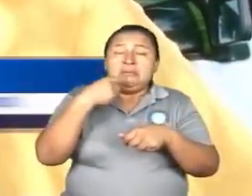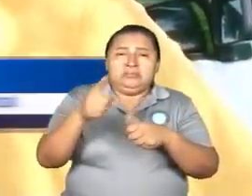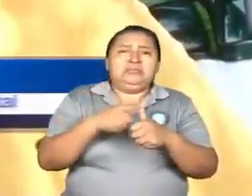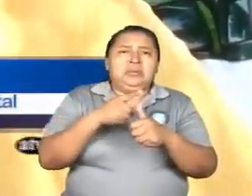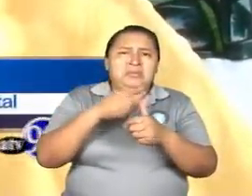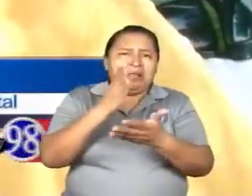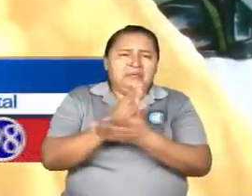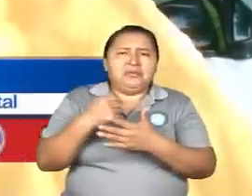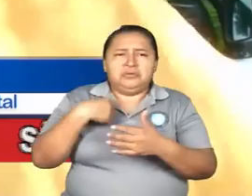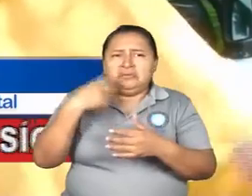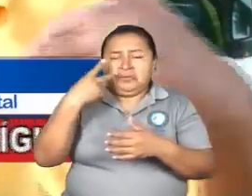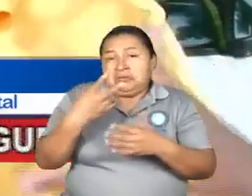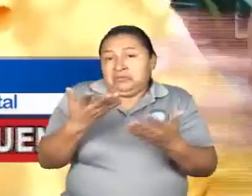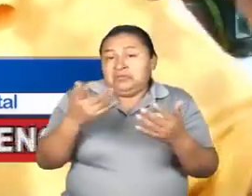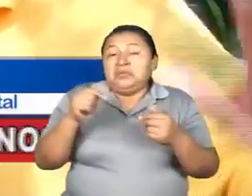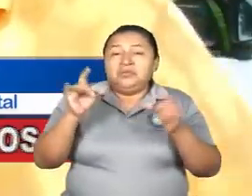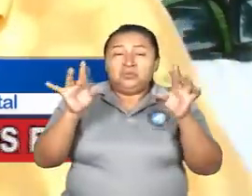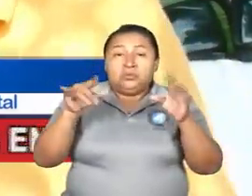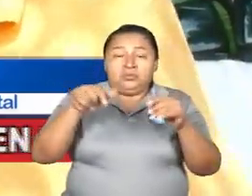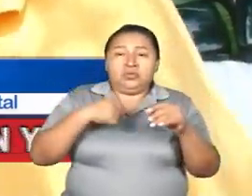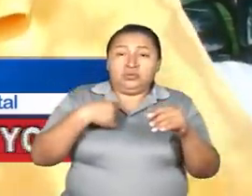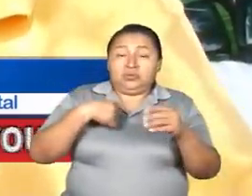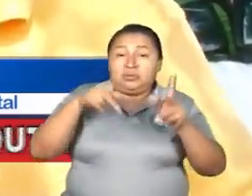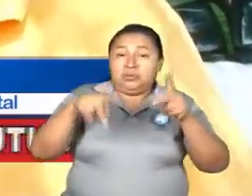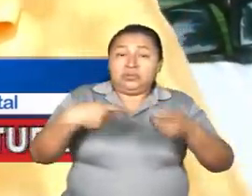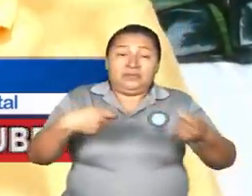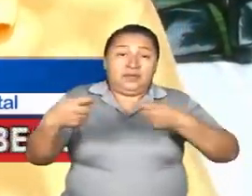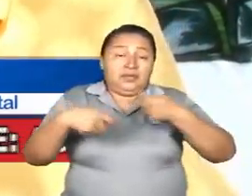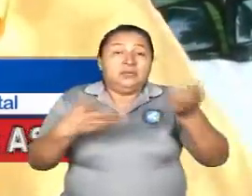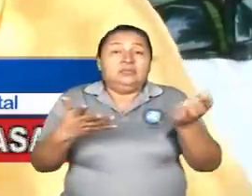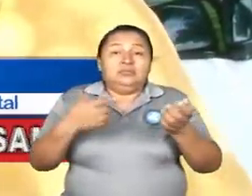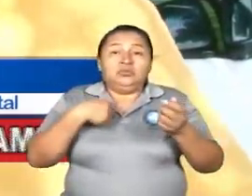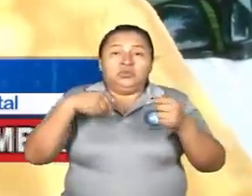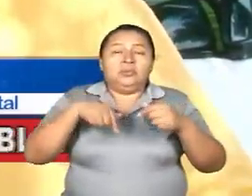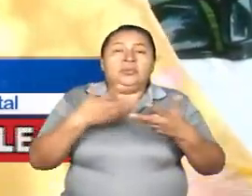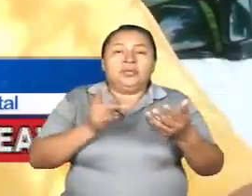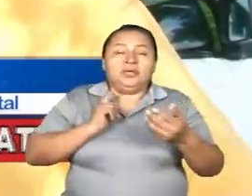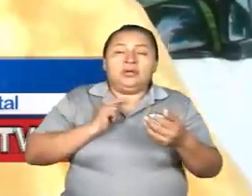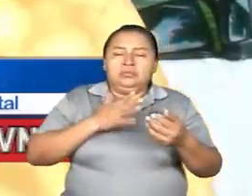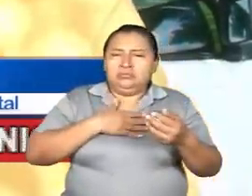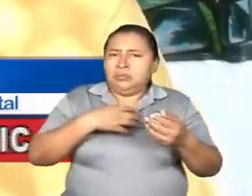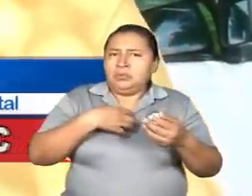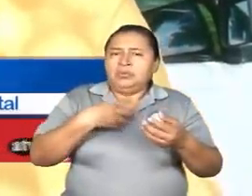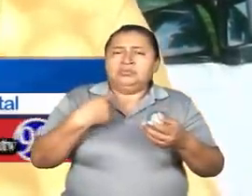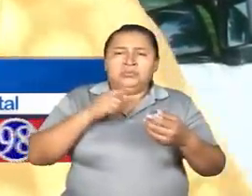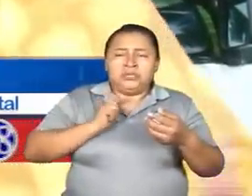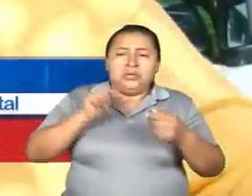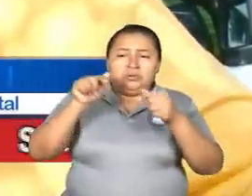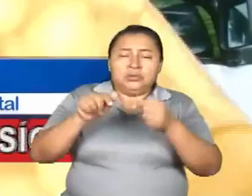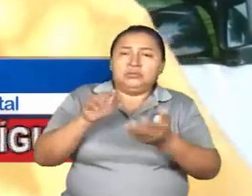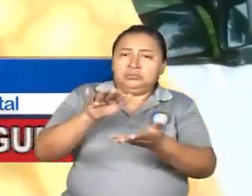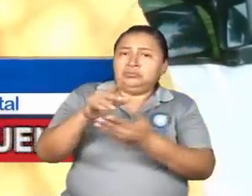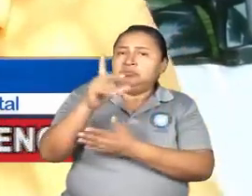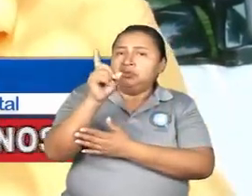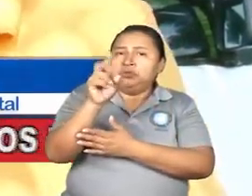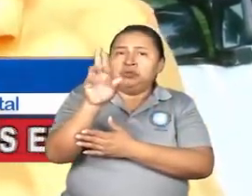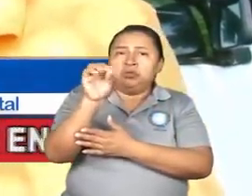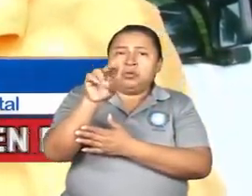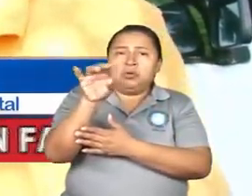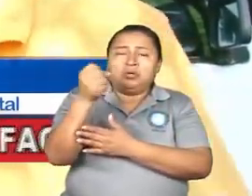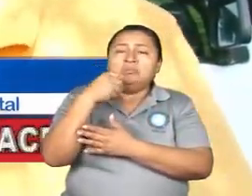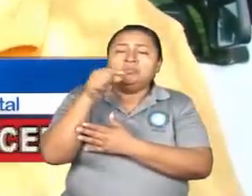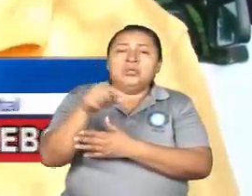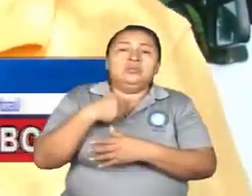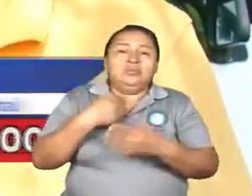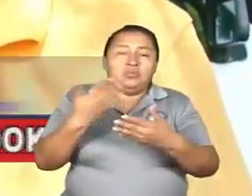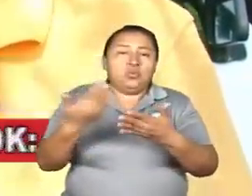que yo, digamos, casualmente yo como comerciante, porque también tengo mi negocio, tengo ese producto y casualmente es una novedad